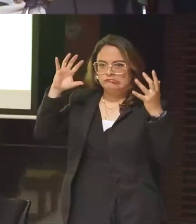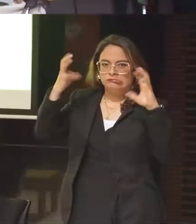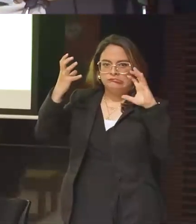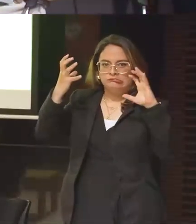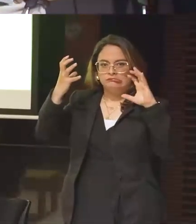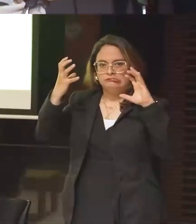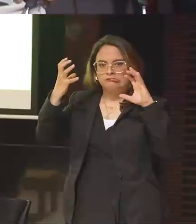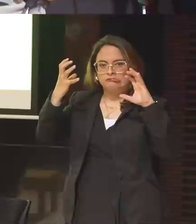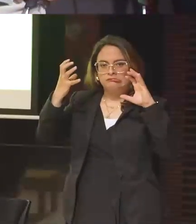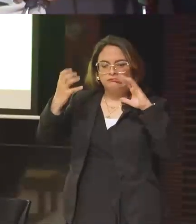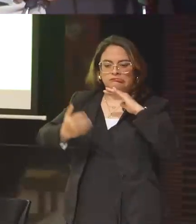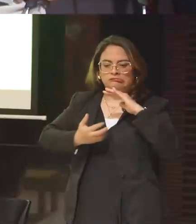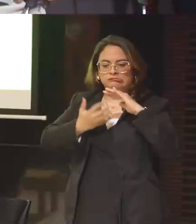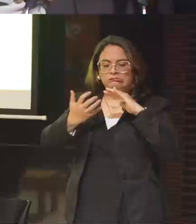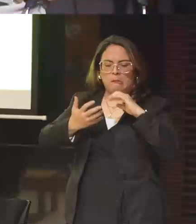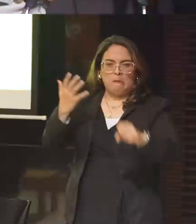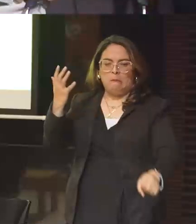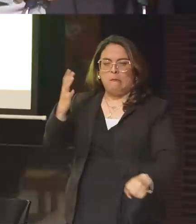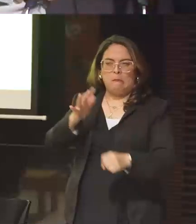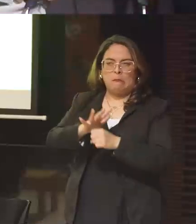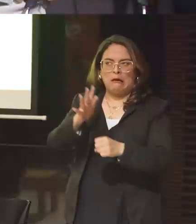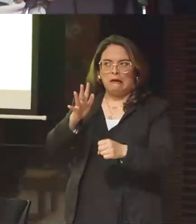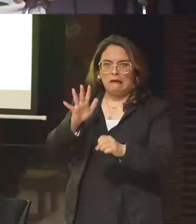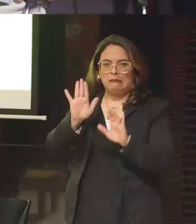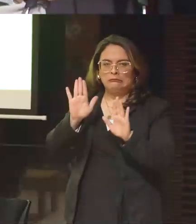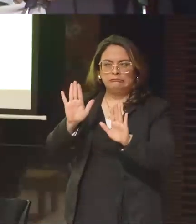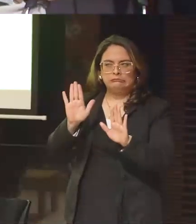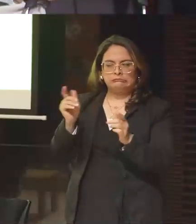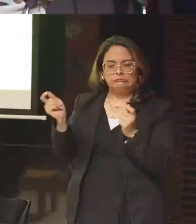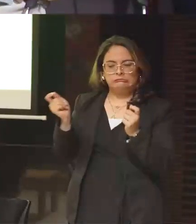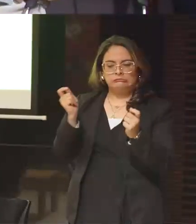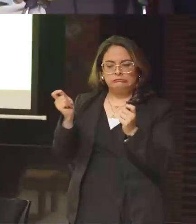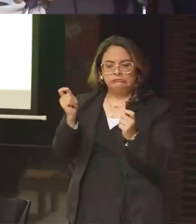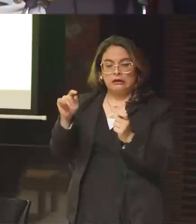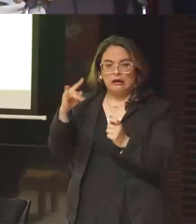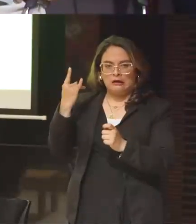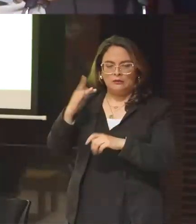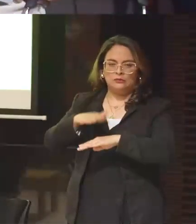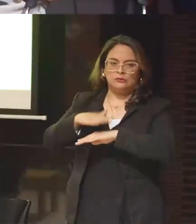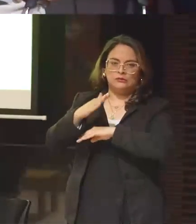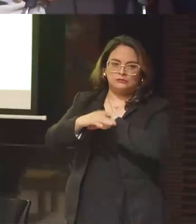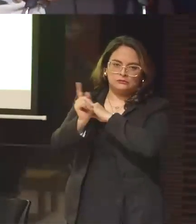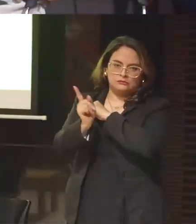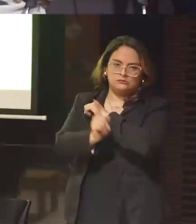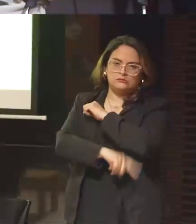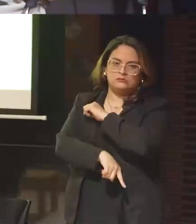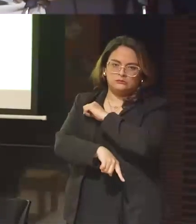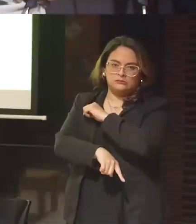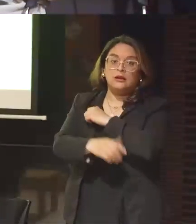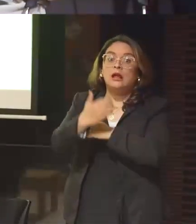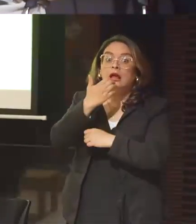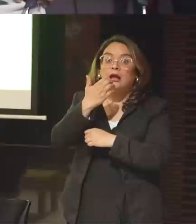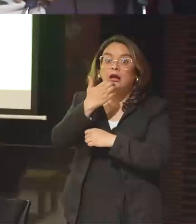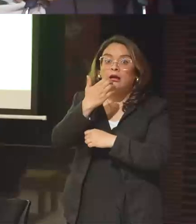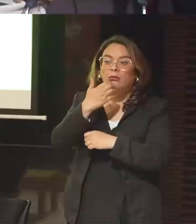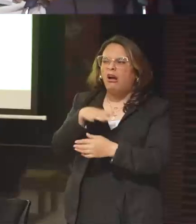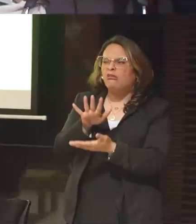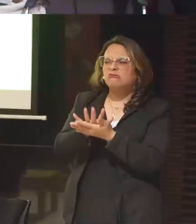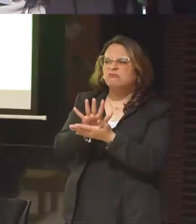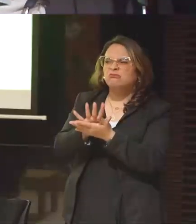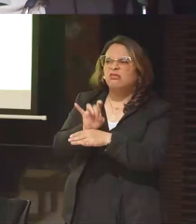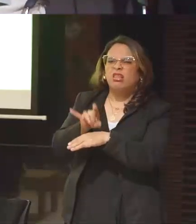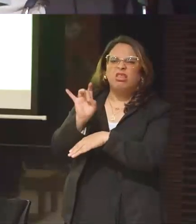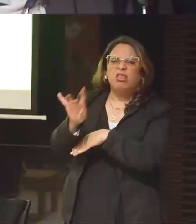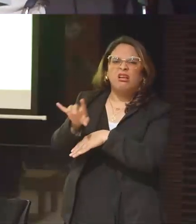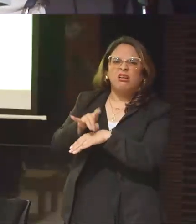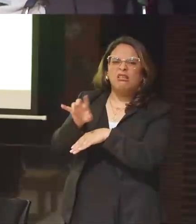frustrada, pues de pronto piense en las consecuencias. Pero si en Bogotá no hubiera habido una consecuencia a alguien que